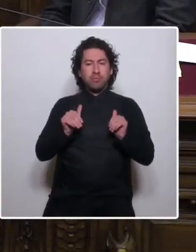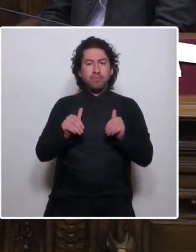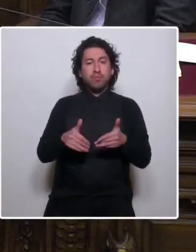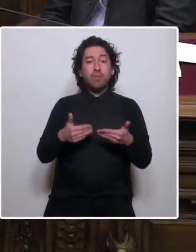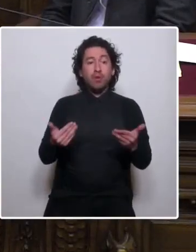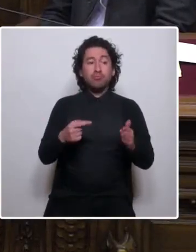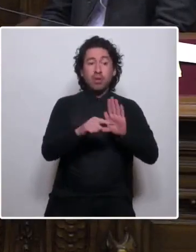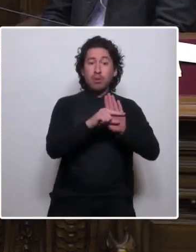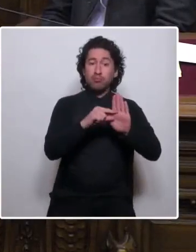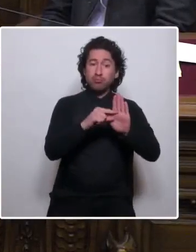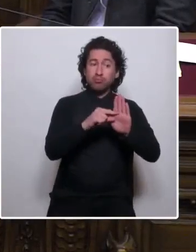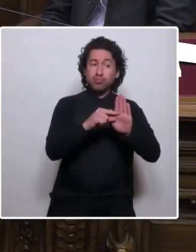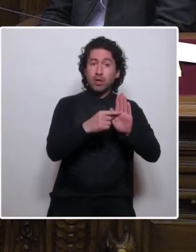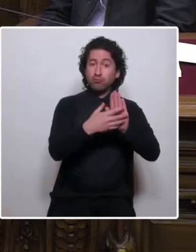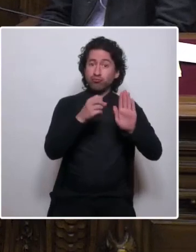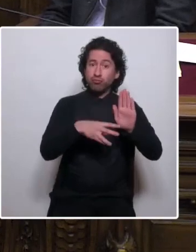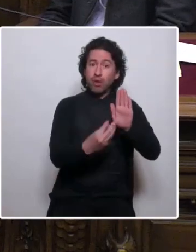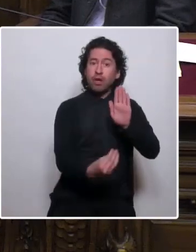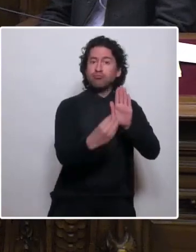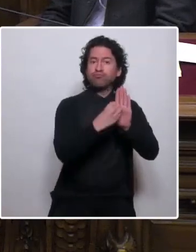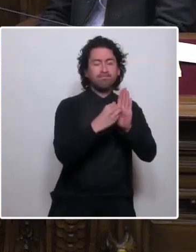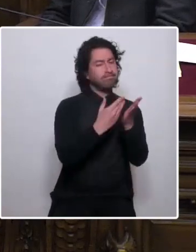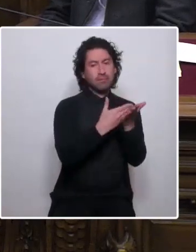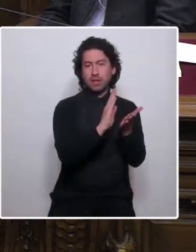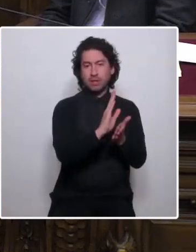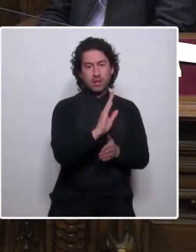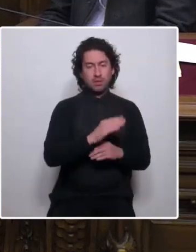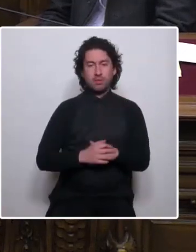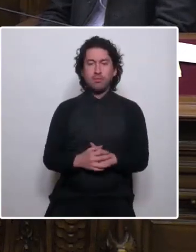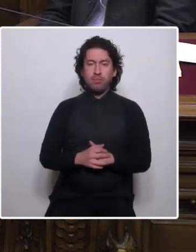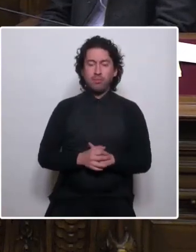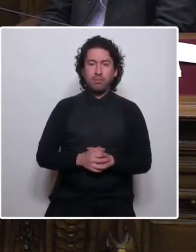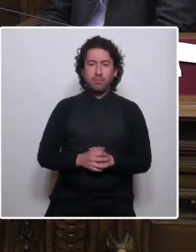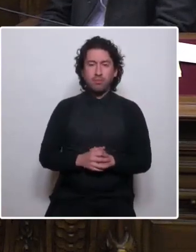esa propuesta de sustitución de esa oración es rechazada.